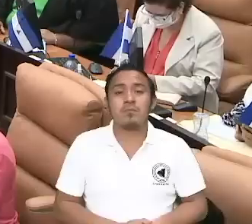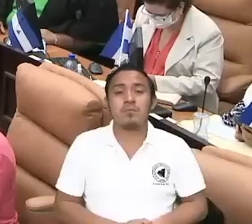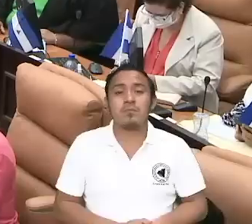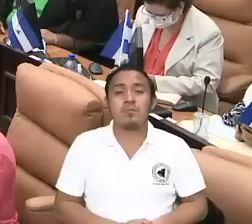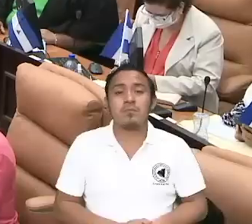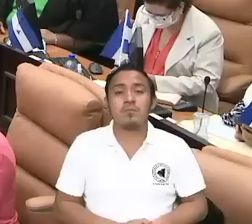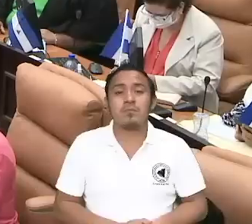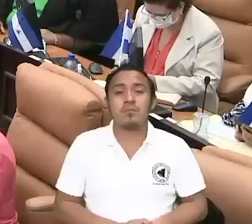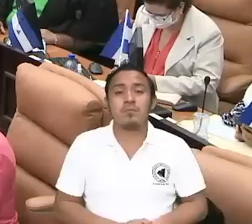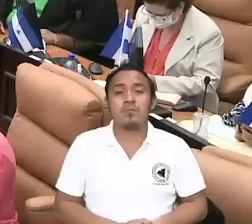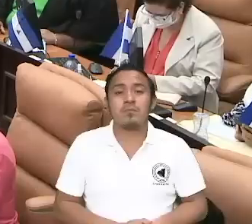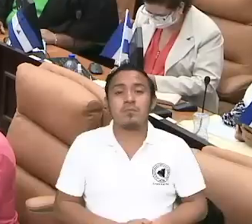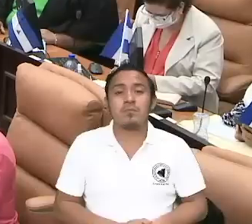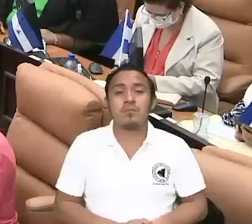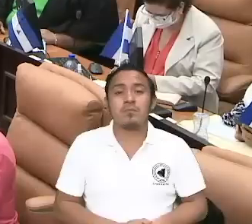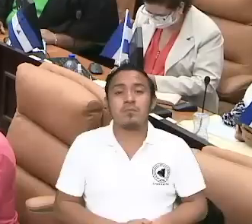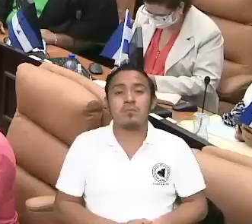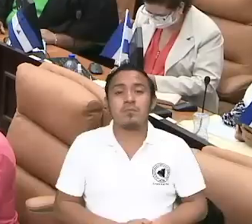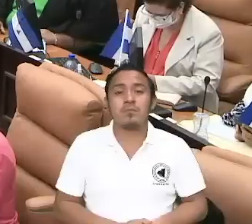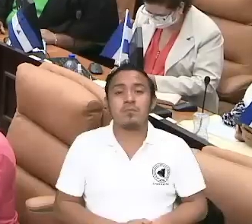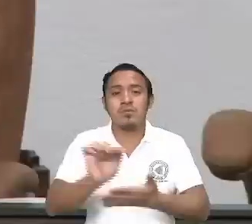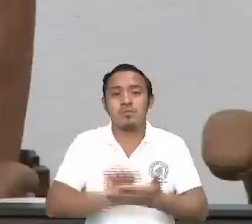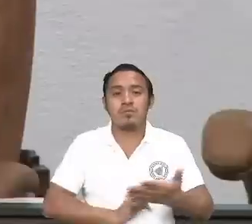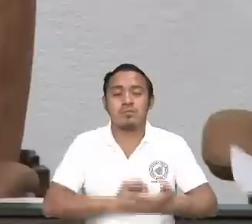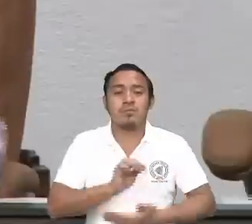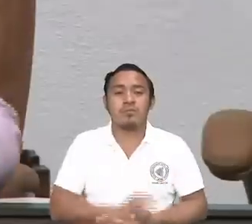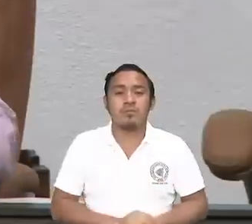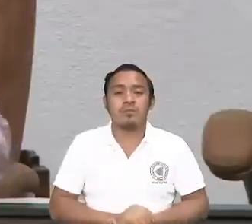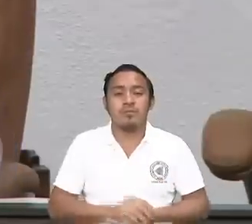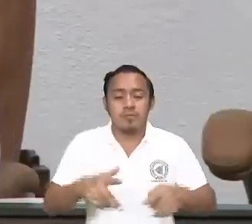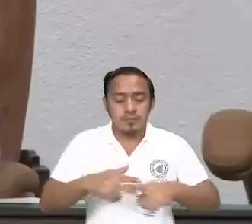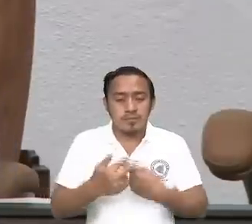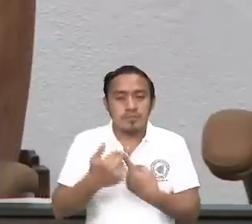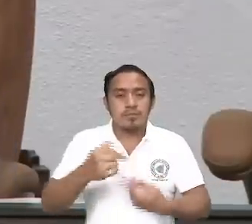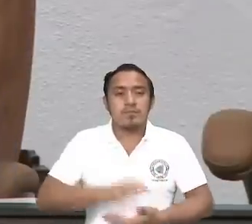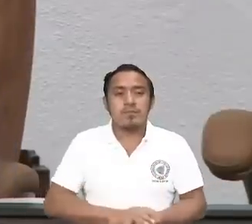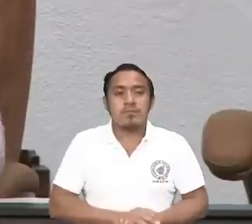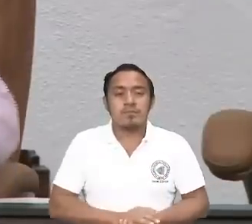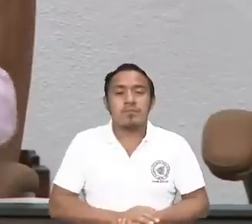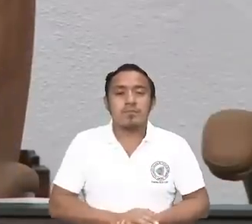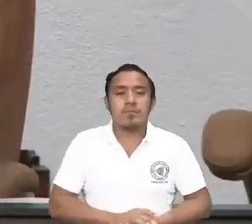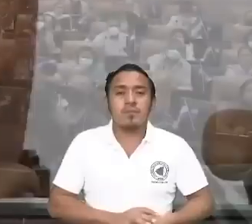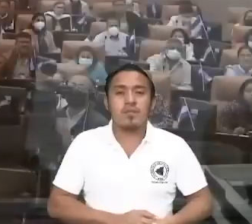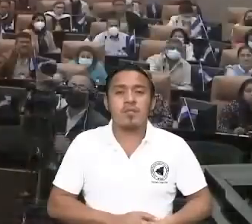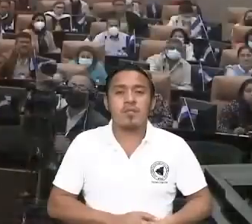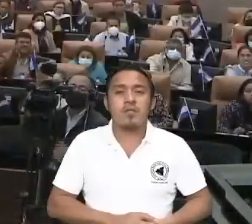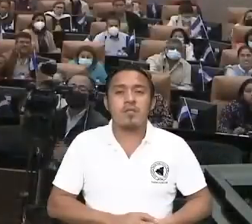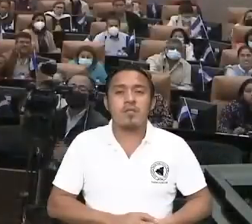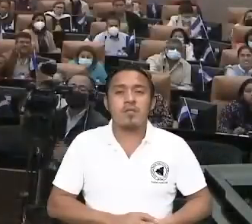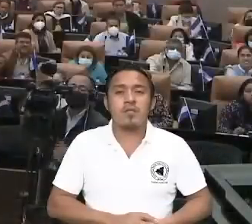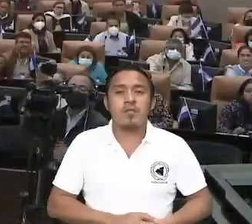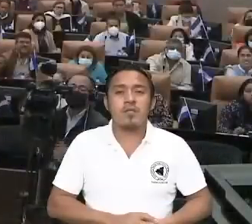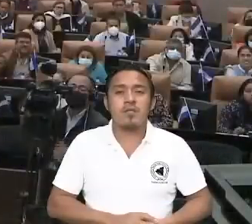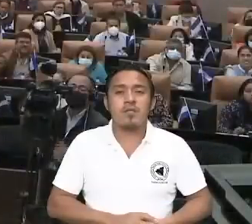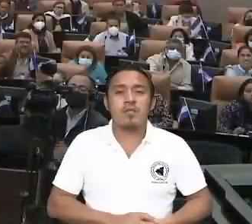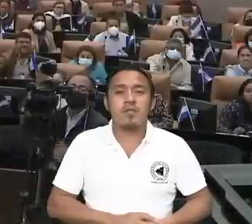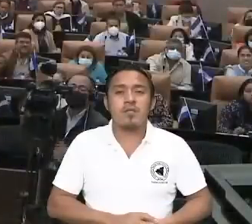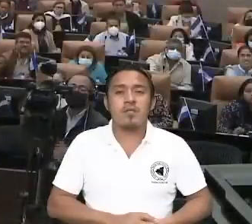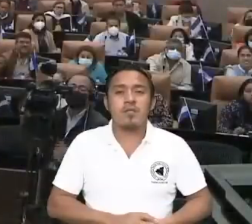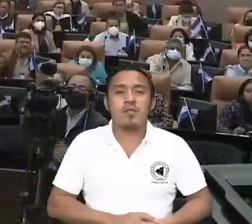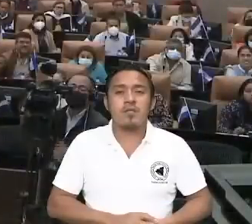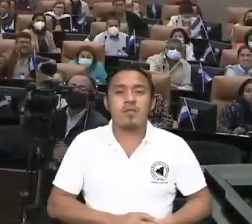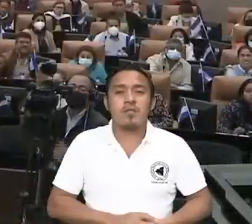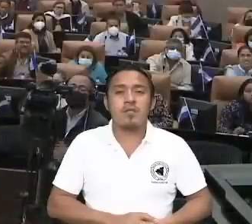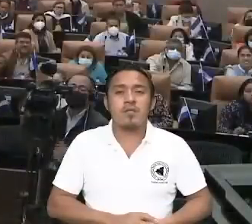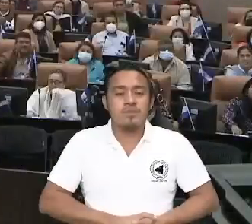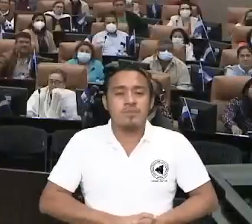dejado 452 ONGs canceladas desde 2018, de las cuales 378 han sido